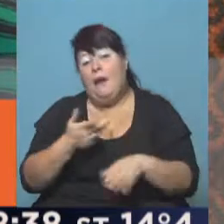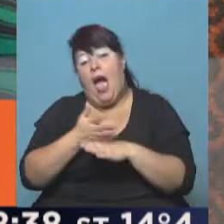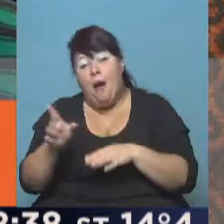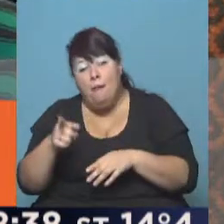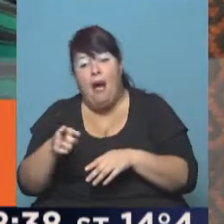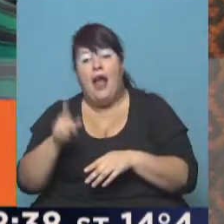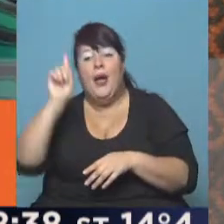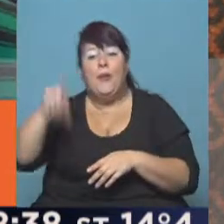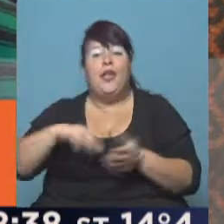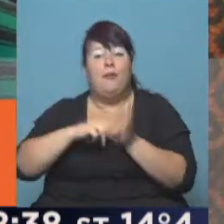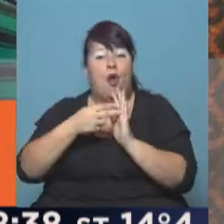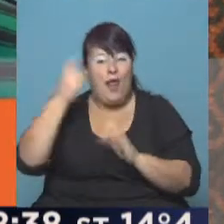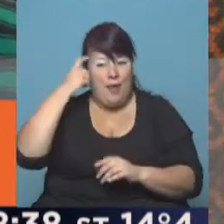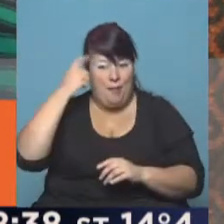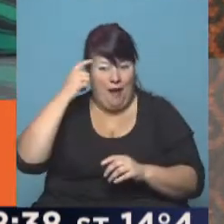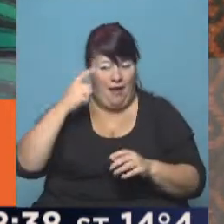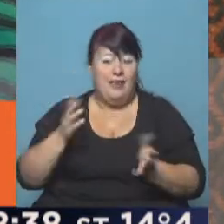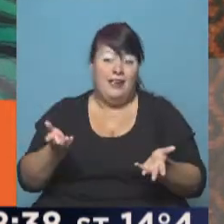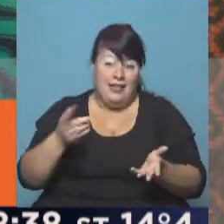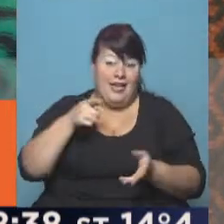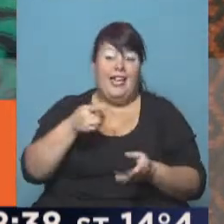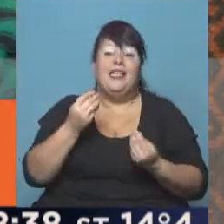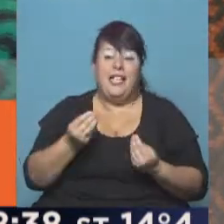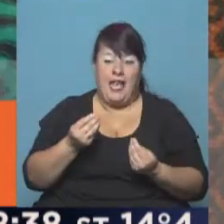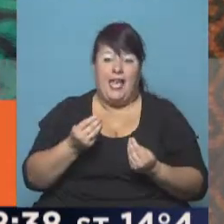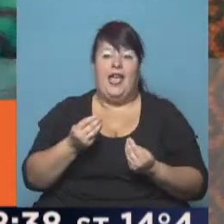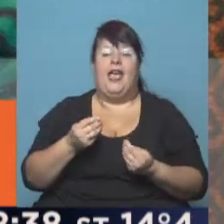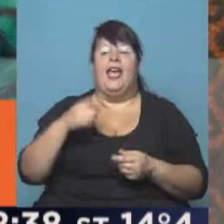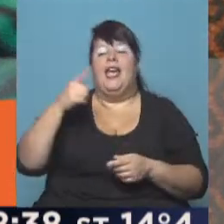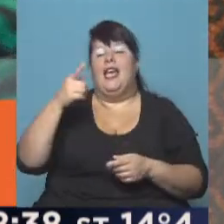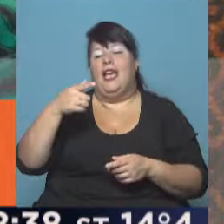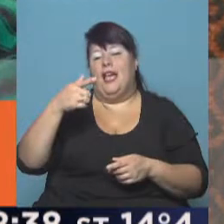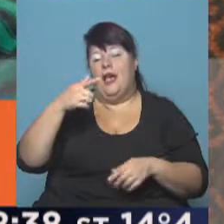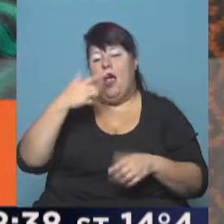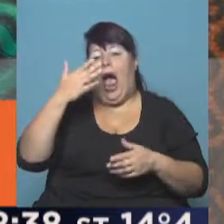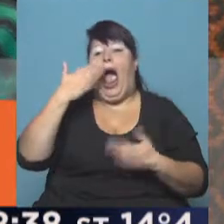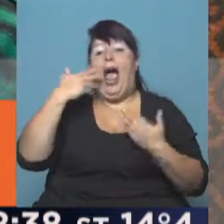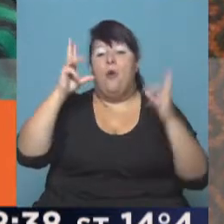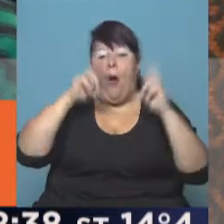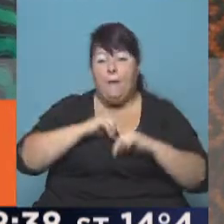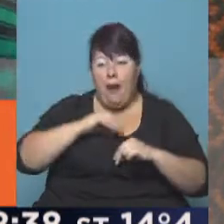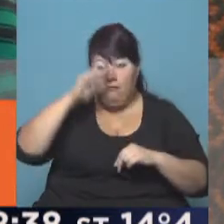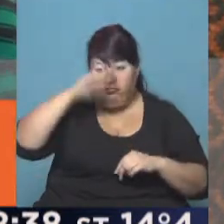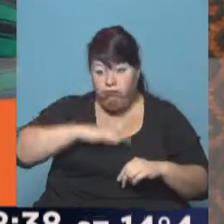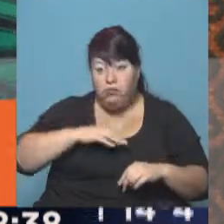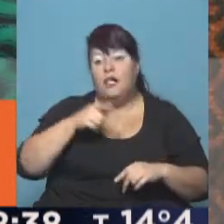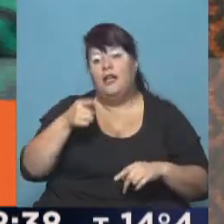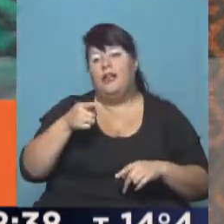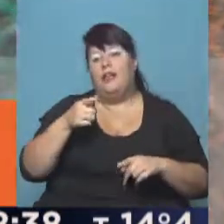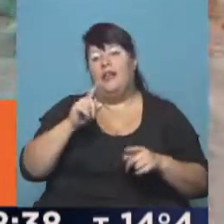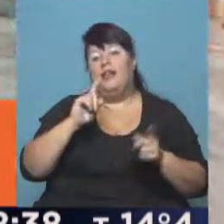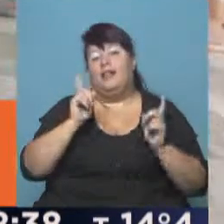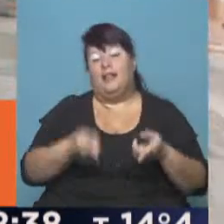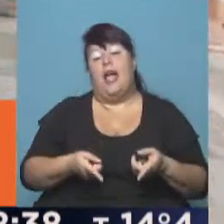lado producen daño neurológico eso lleva a la hipoxia sea la baja de oxígeno y esto se tras